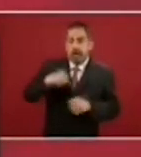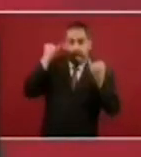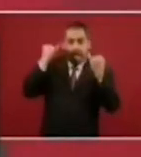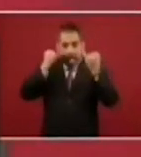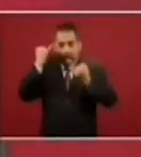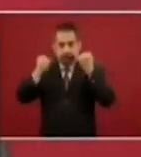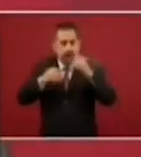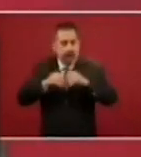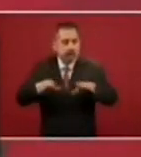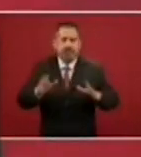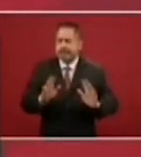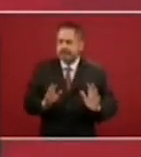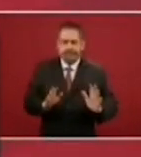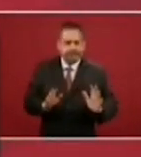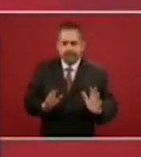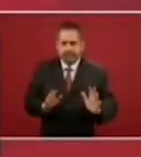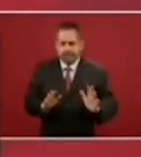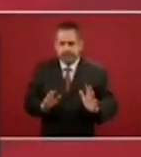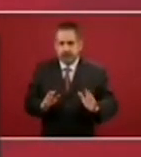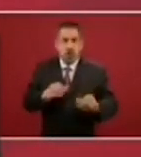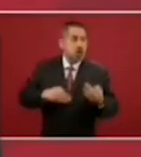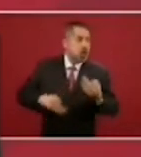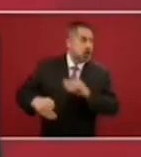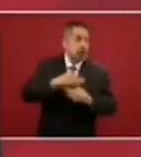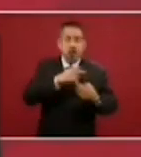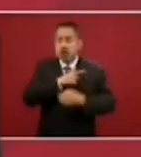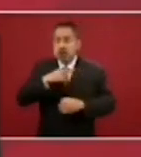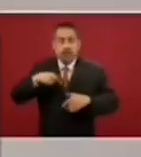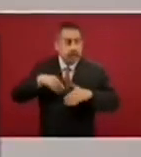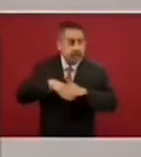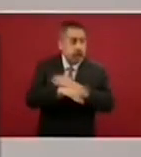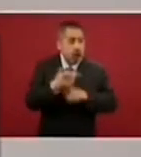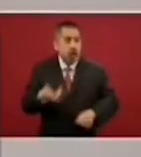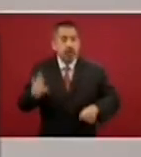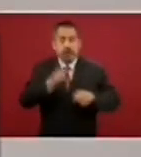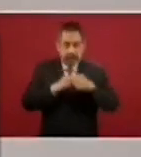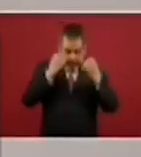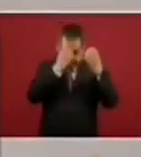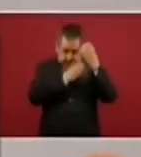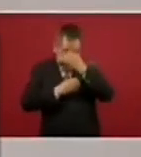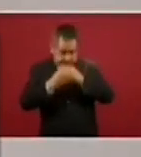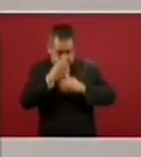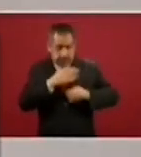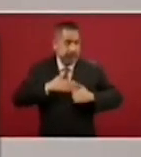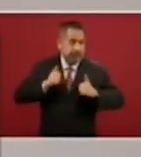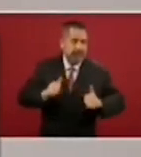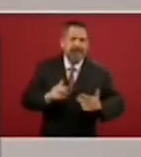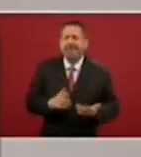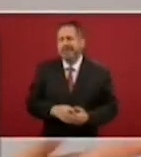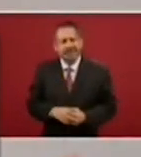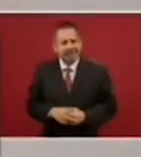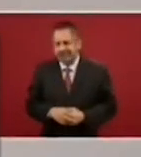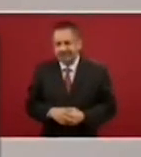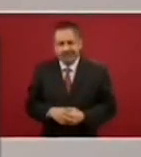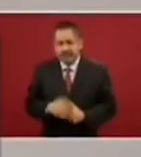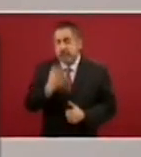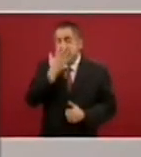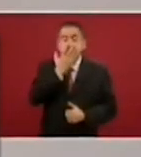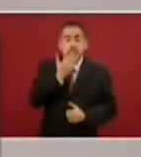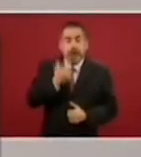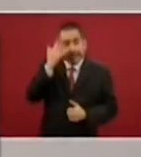idea, todo mundo tiene que hacerse la prueba. Y entró una idea completamente carente